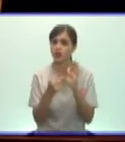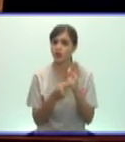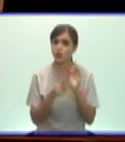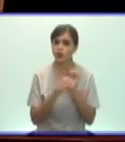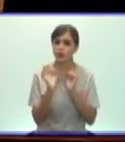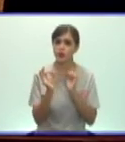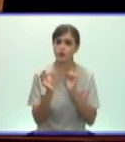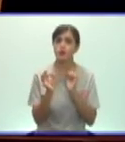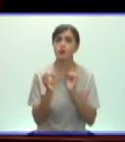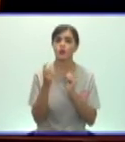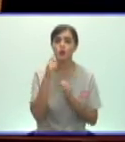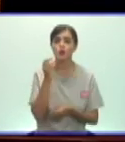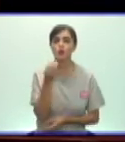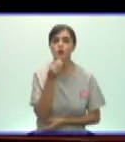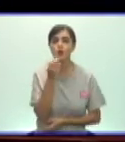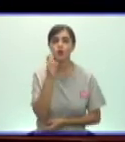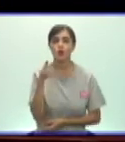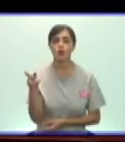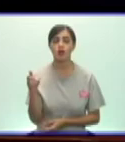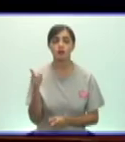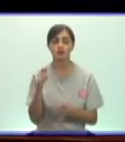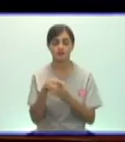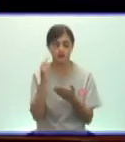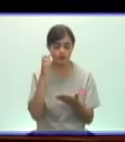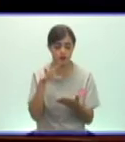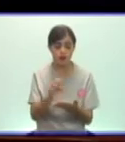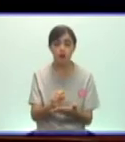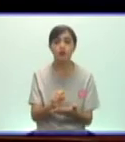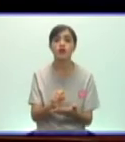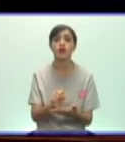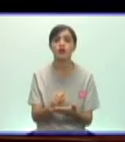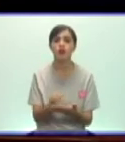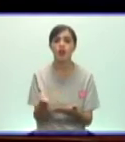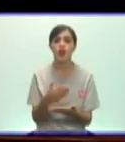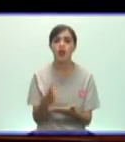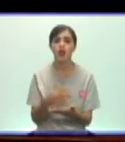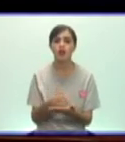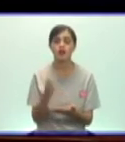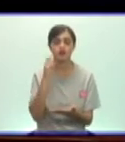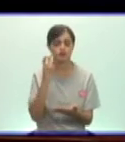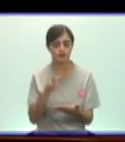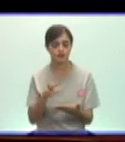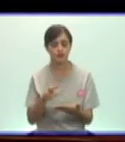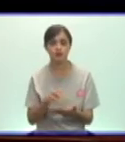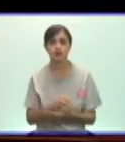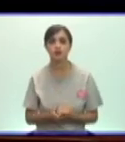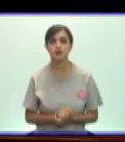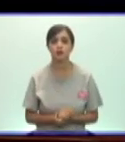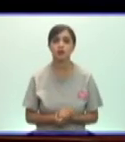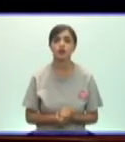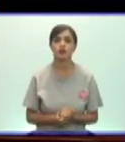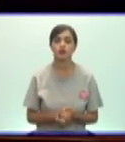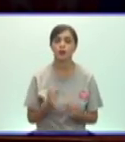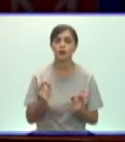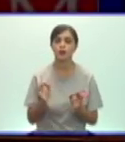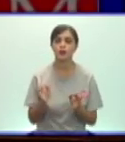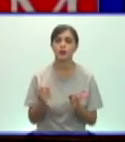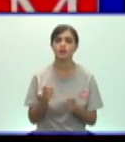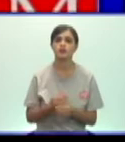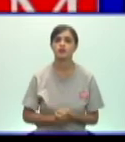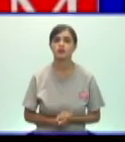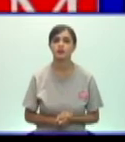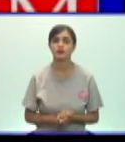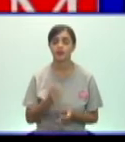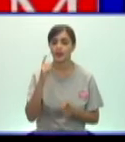ustedes pueden buscarlo y encontrarlo en el libro de texto. Sí, las imágenes y que vimos y las escenas que vimos en la